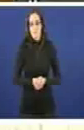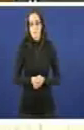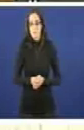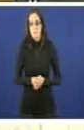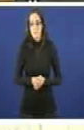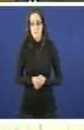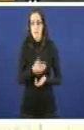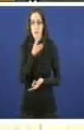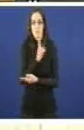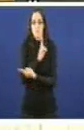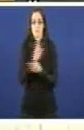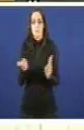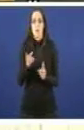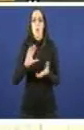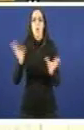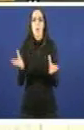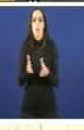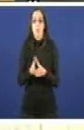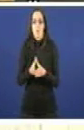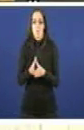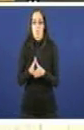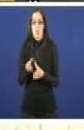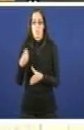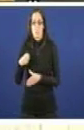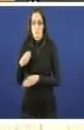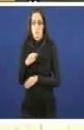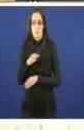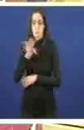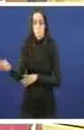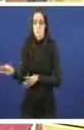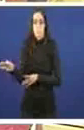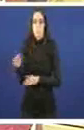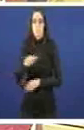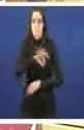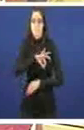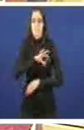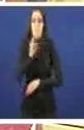replica do grupo parlamentario autor da moción ten a palabra o señor Parga Núñez